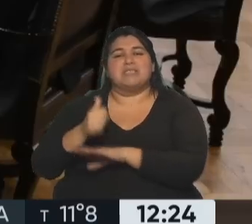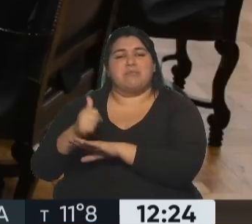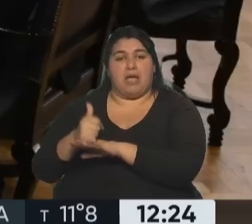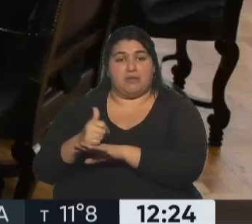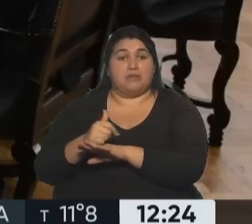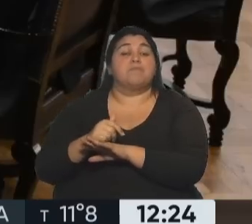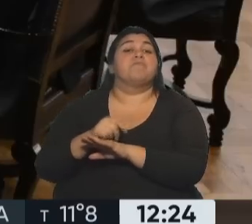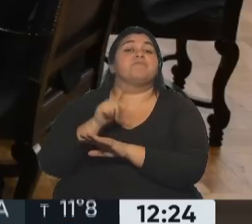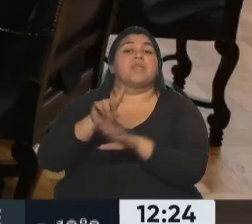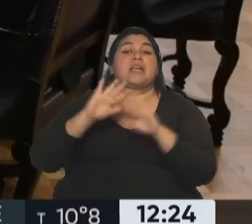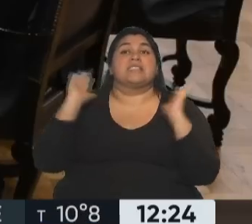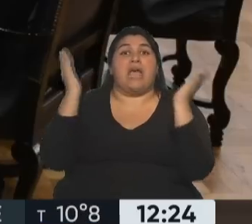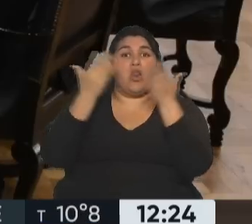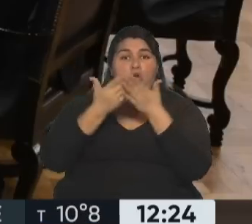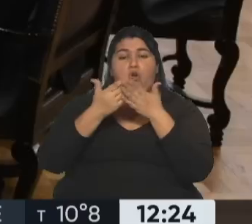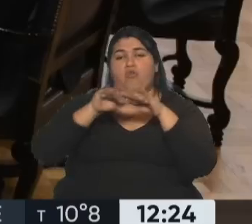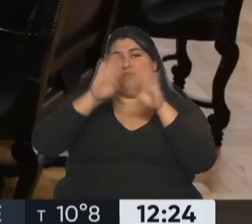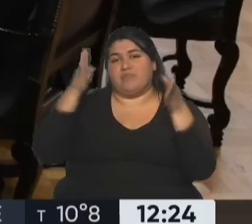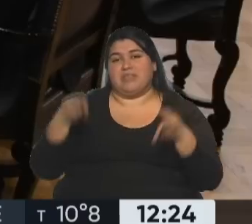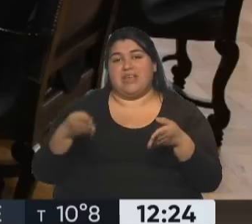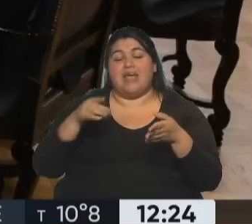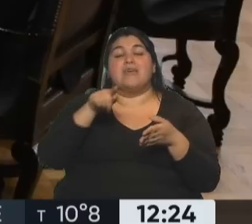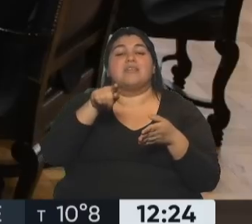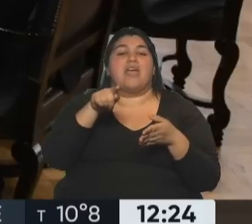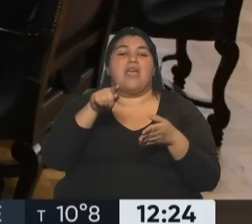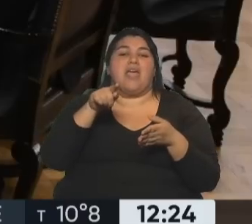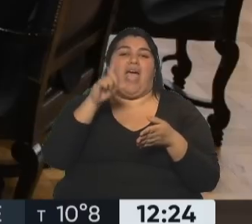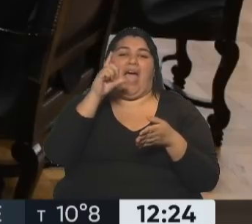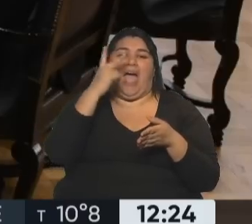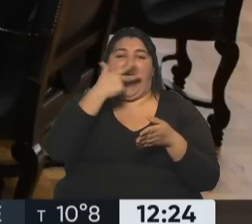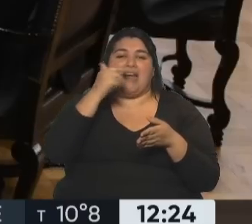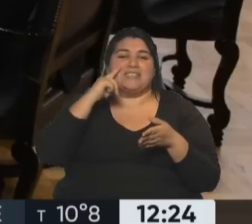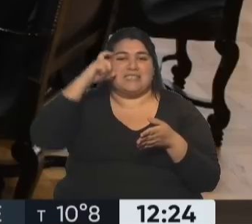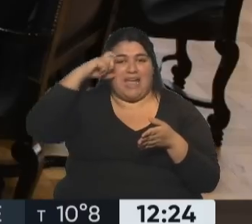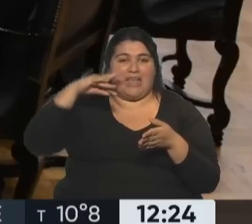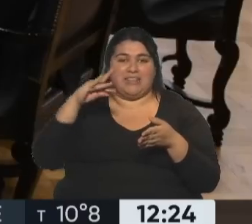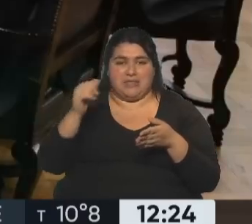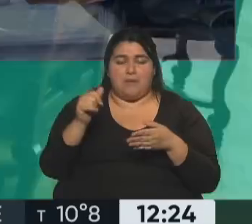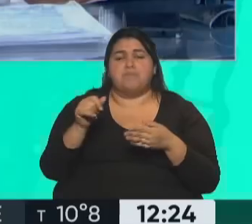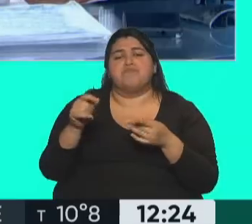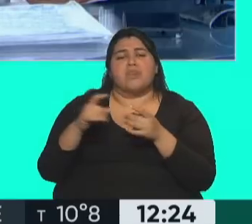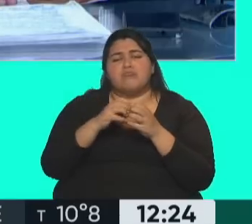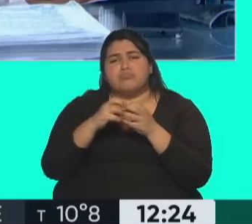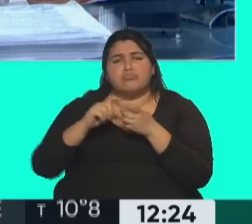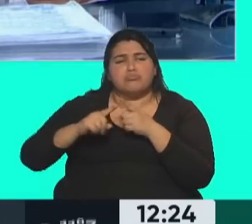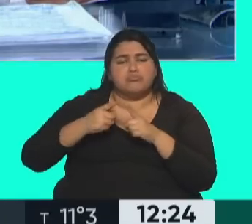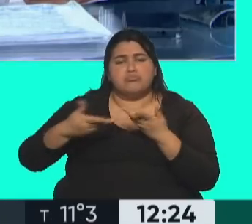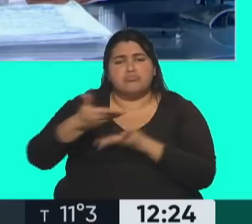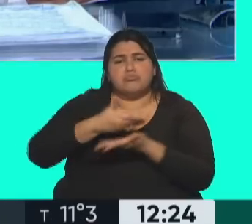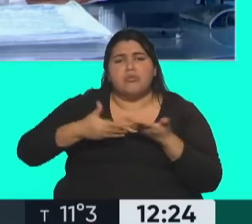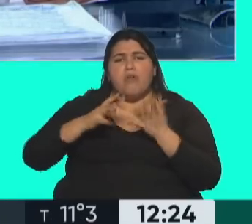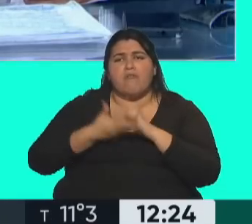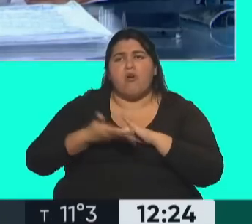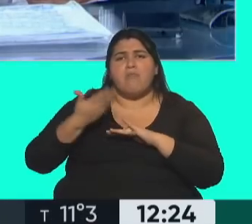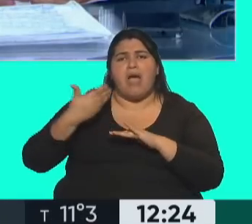scalabrini ortiz de el palacio de hacienda donde se dio este encuentro se conversó un poco en qué trámite quedan algunas de las gestiones que